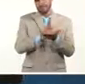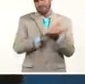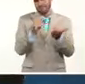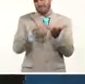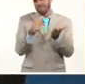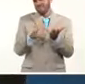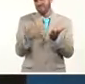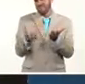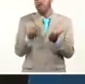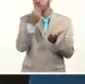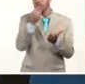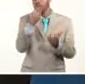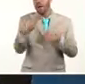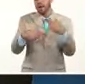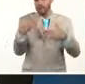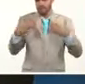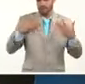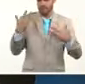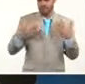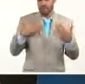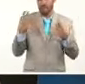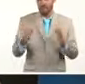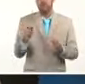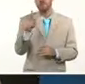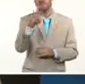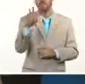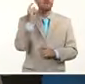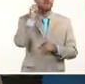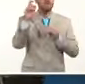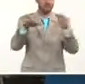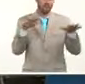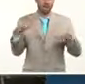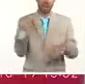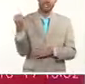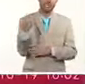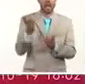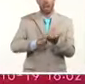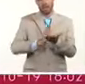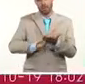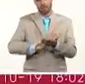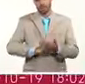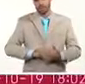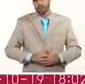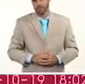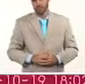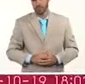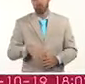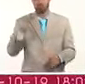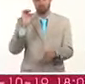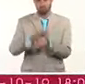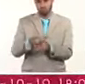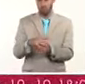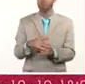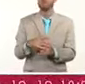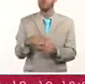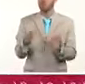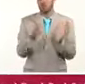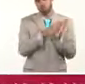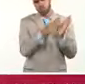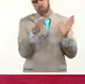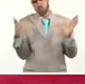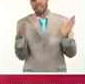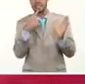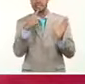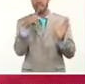para realizar actividades durante la 24ª Feria Internacional del Libro. Desde entonces, Pececitos del Este es